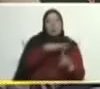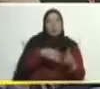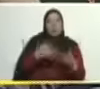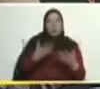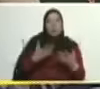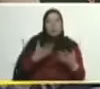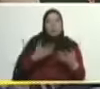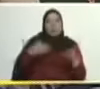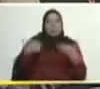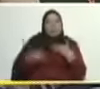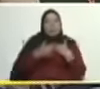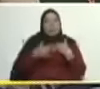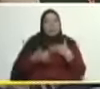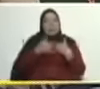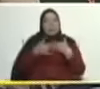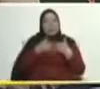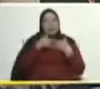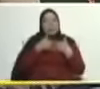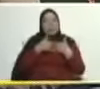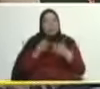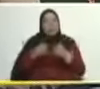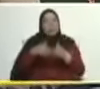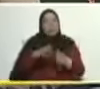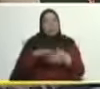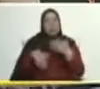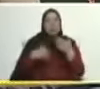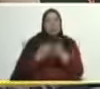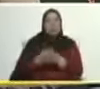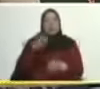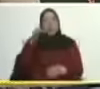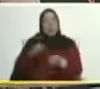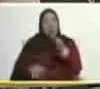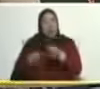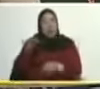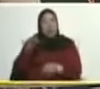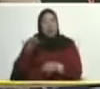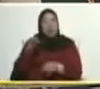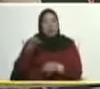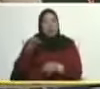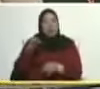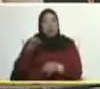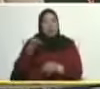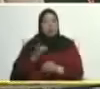de atacar a Garvey. Lo llevó a un tribunal.